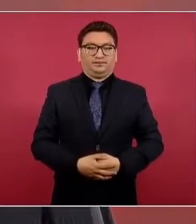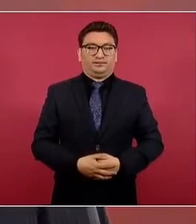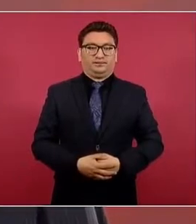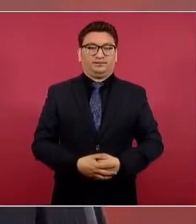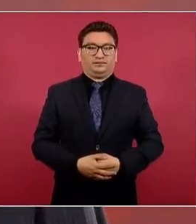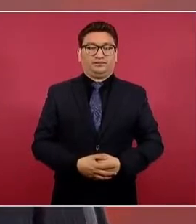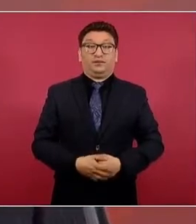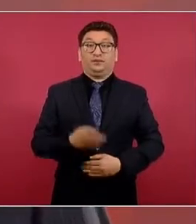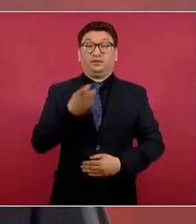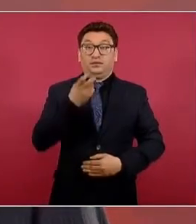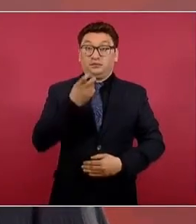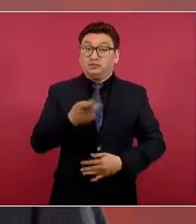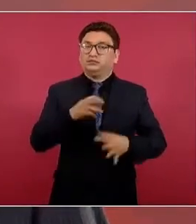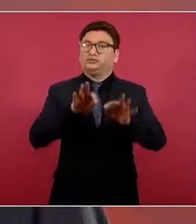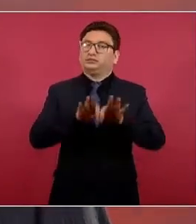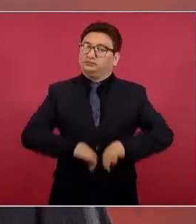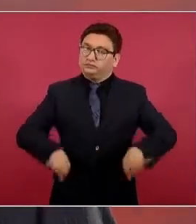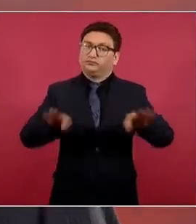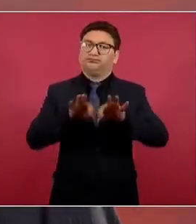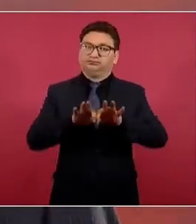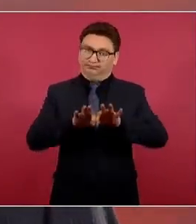es importante que se aclare